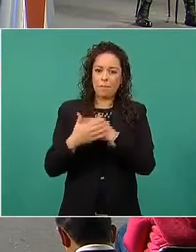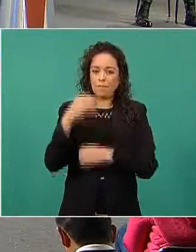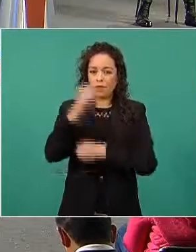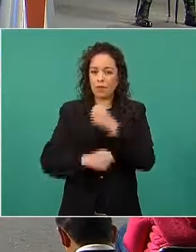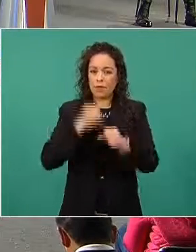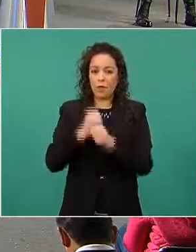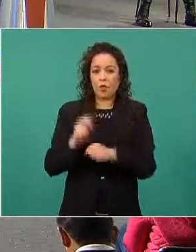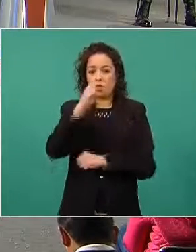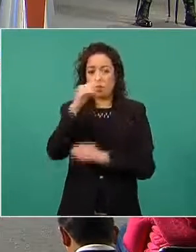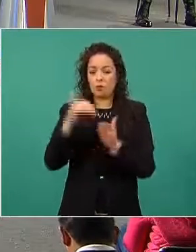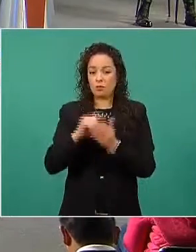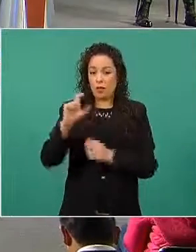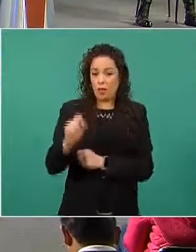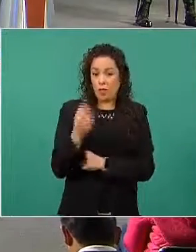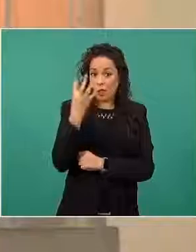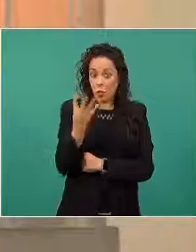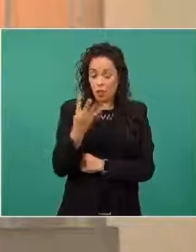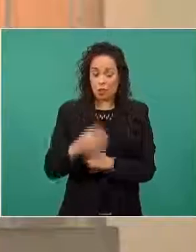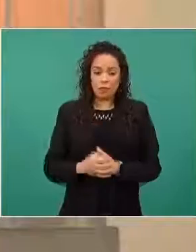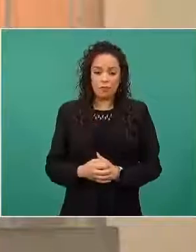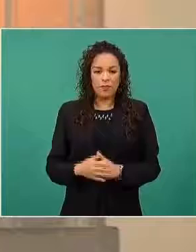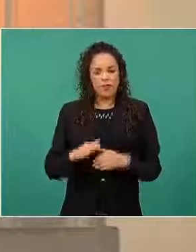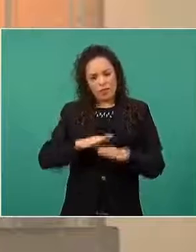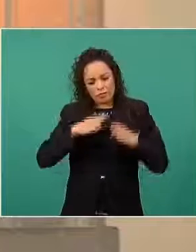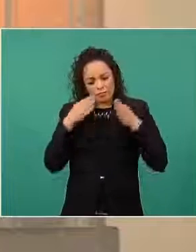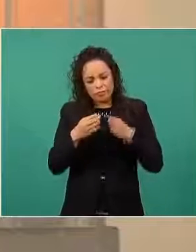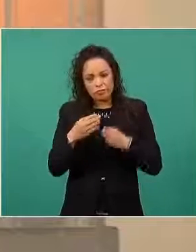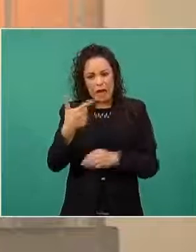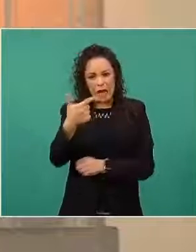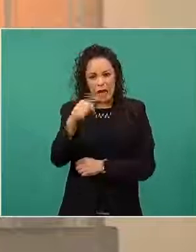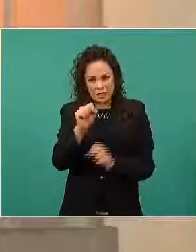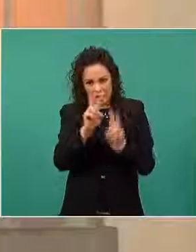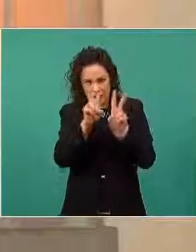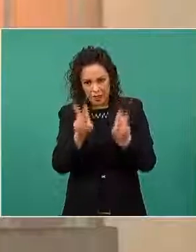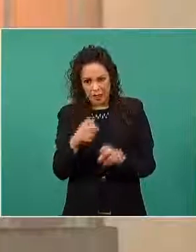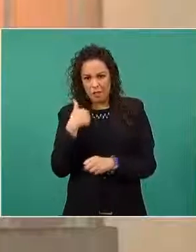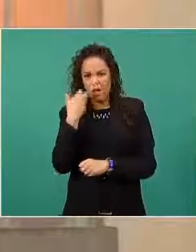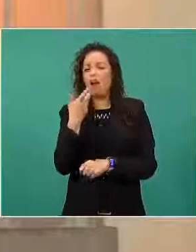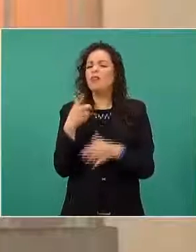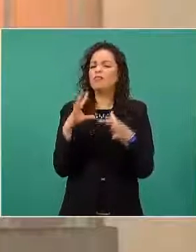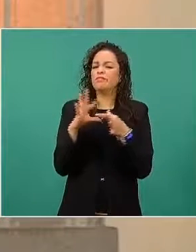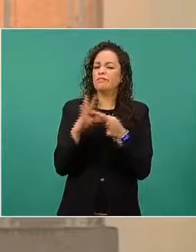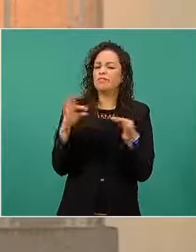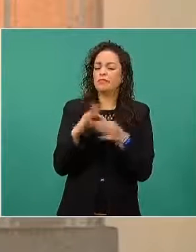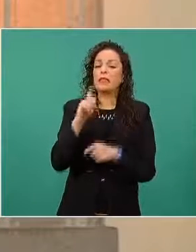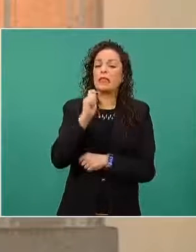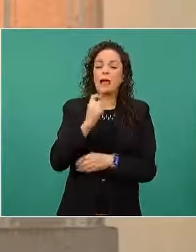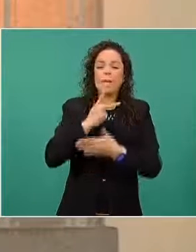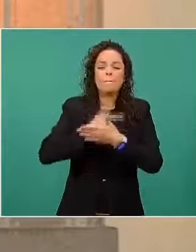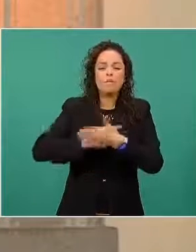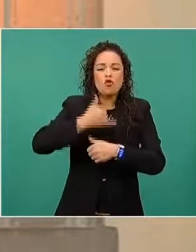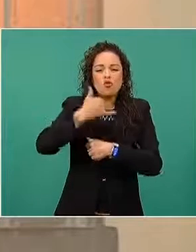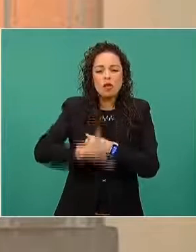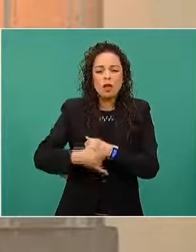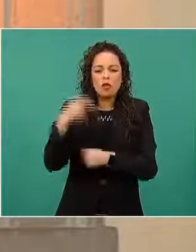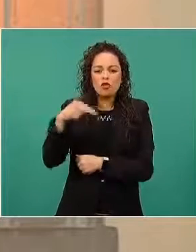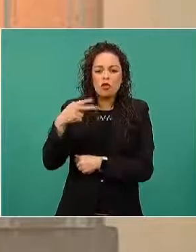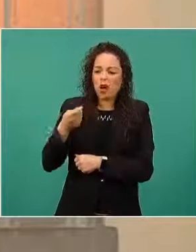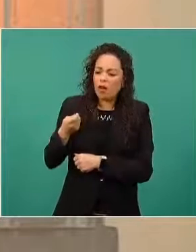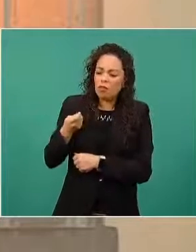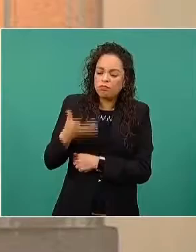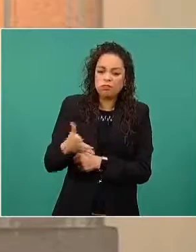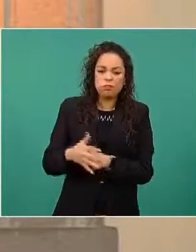gas, queremos también comentar con ustedes un proyecto que se denominó o